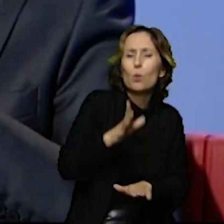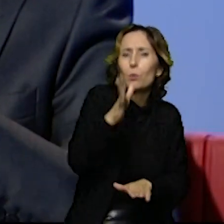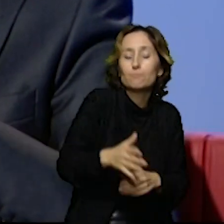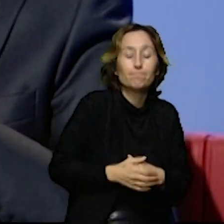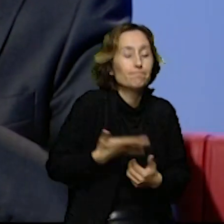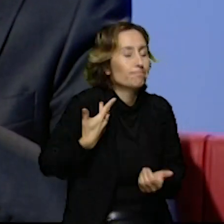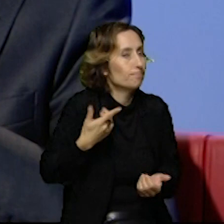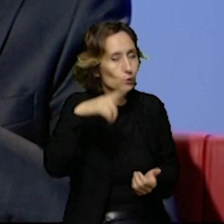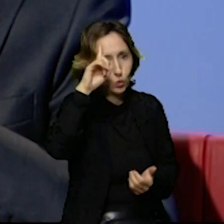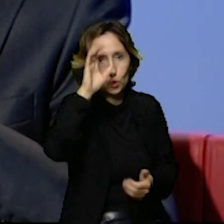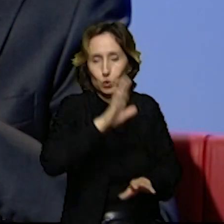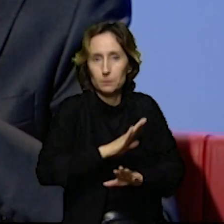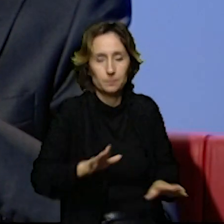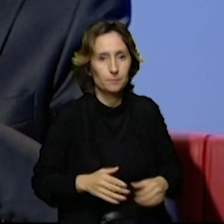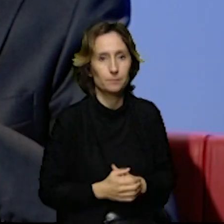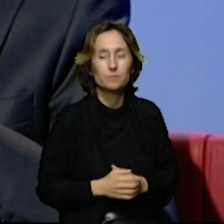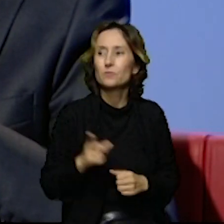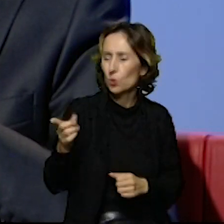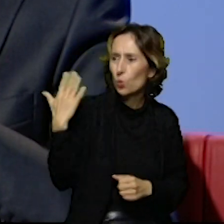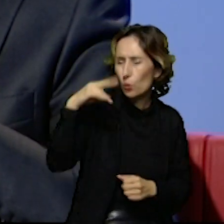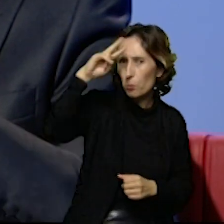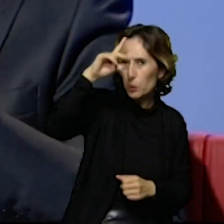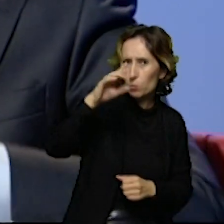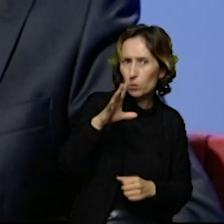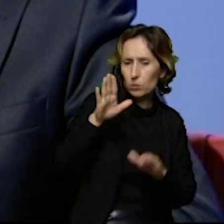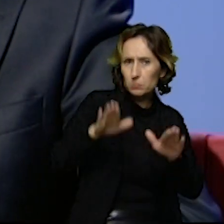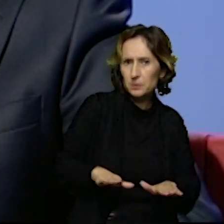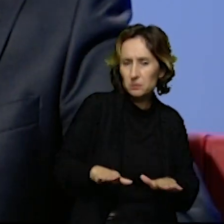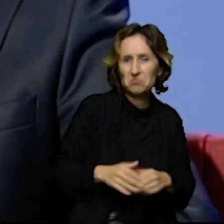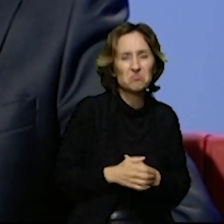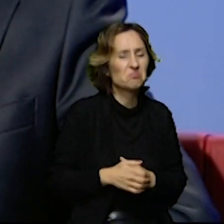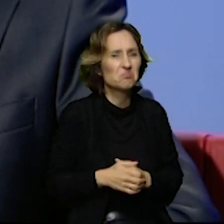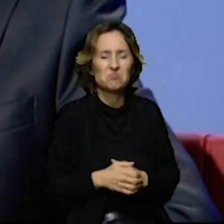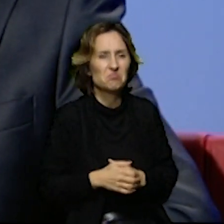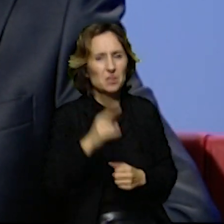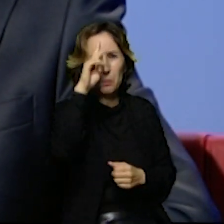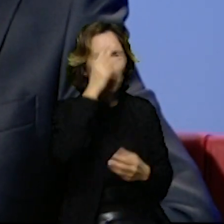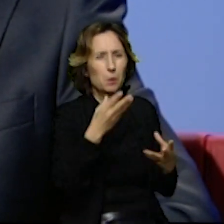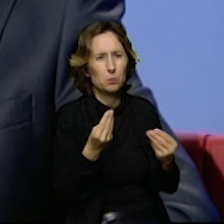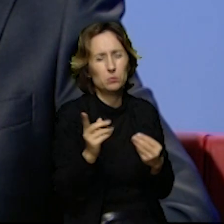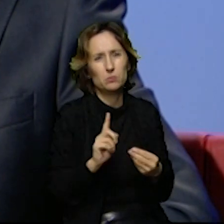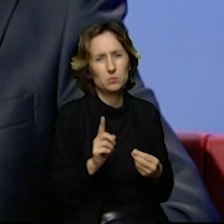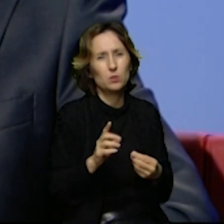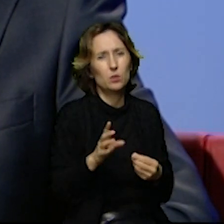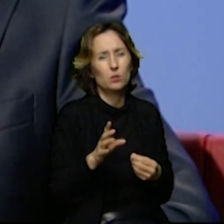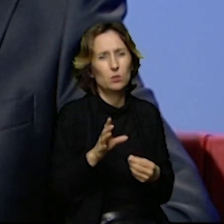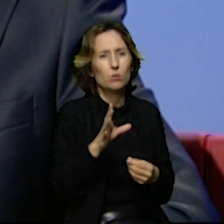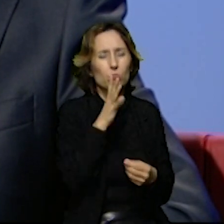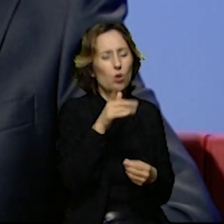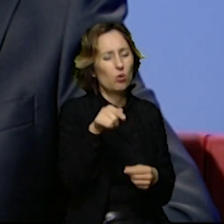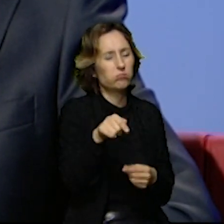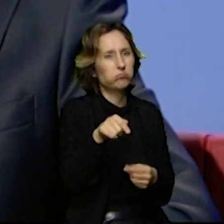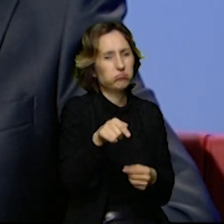No lo sé. ¿Le preocupó que no se quedara? No, no me preocupo excesivamente, porque estoy convencido de que alguien vendrá allí y